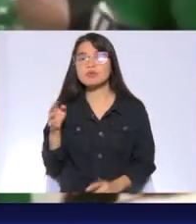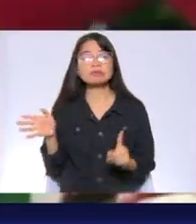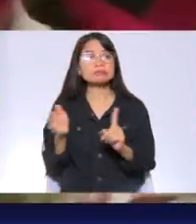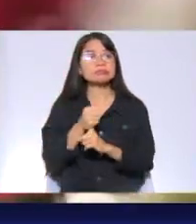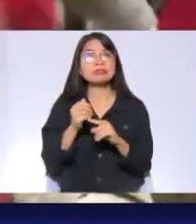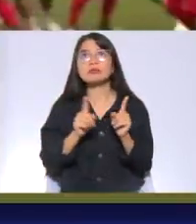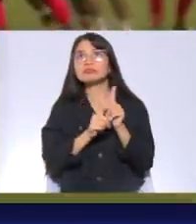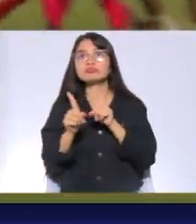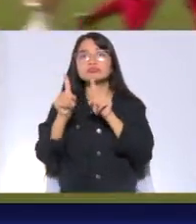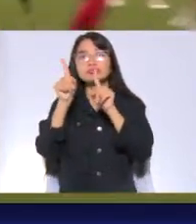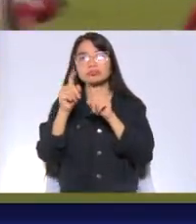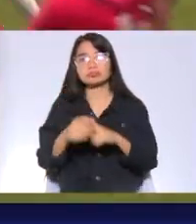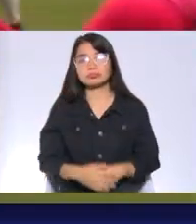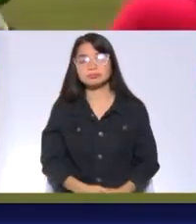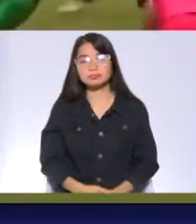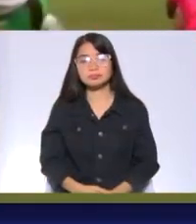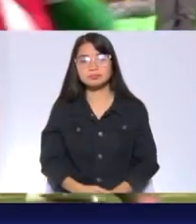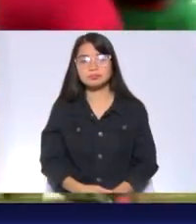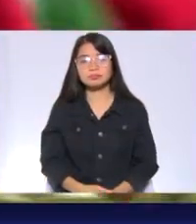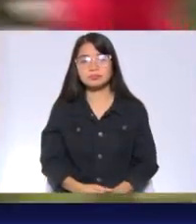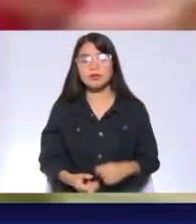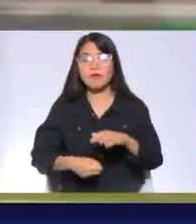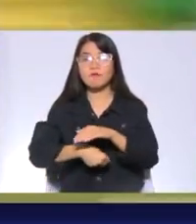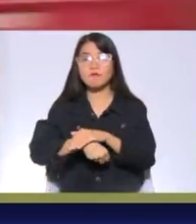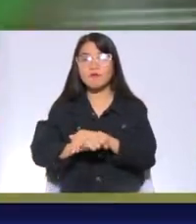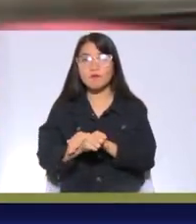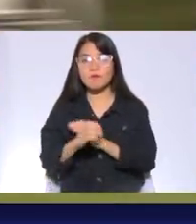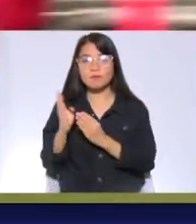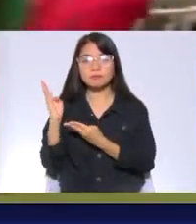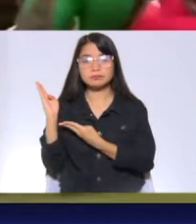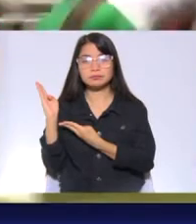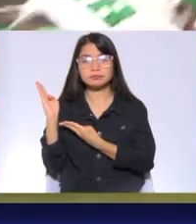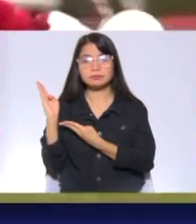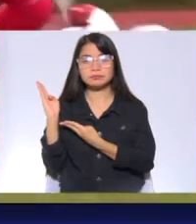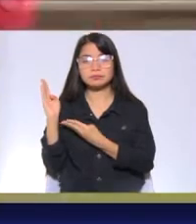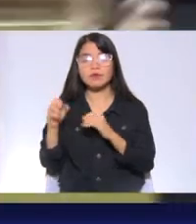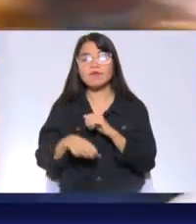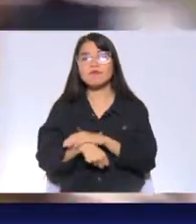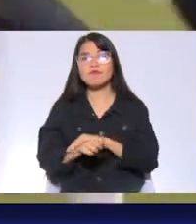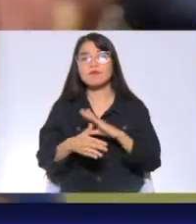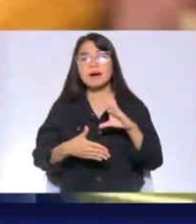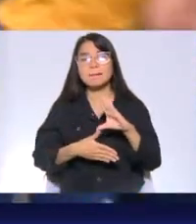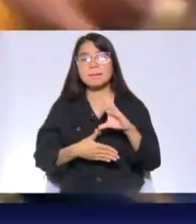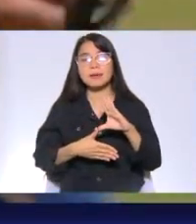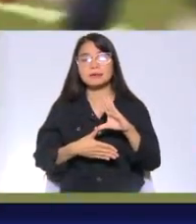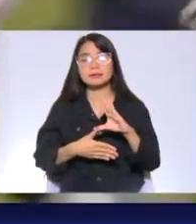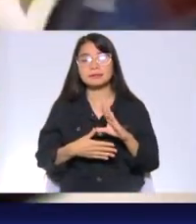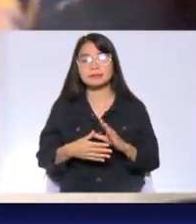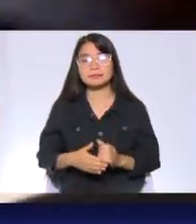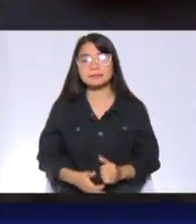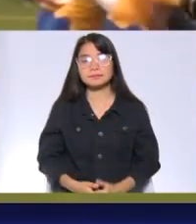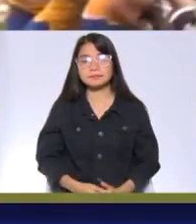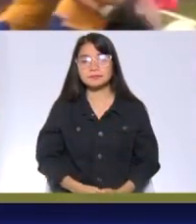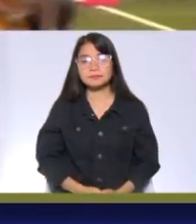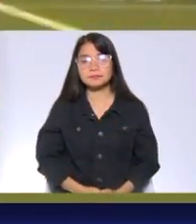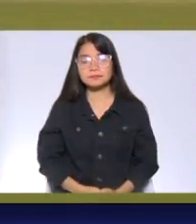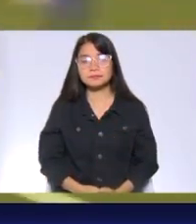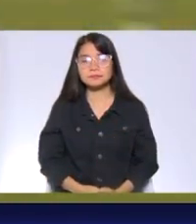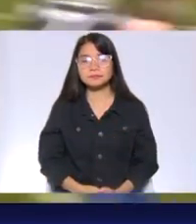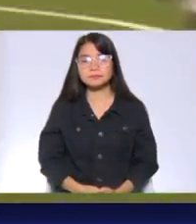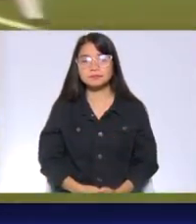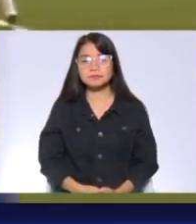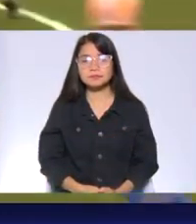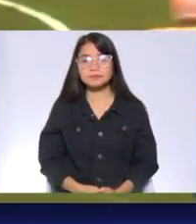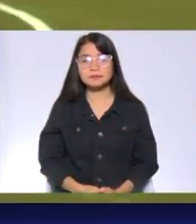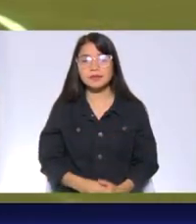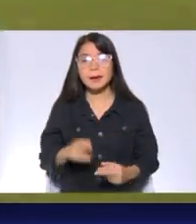Fútbol americano. Por muchas protecciones de titanio que lleven en el fútbol americano, que un jugador de 200 kilos te haga un placaje no puede